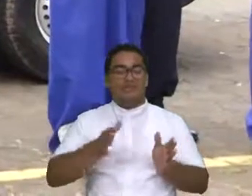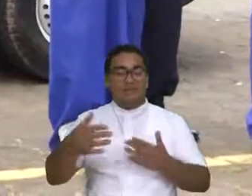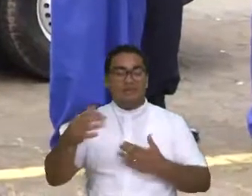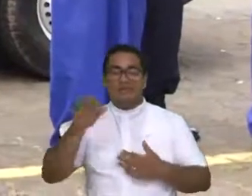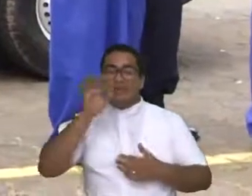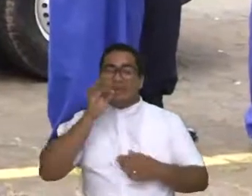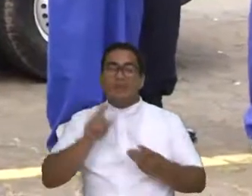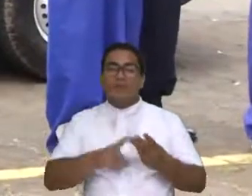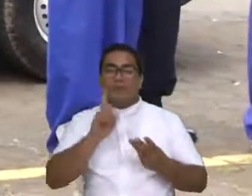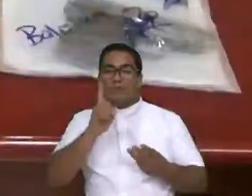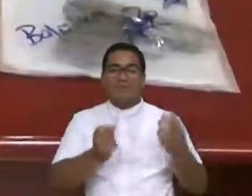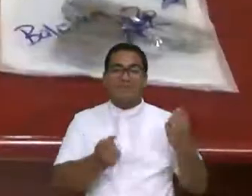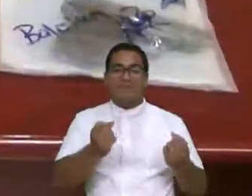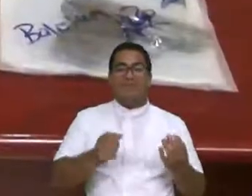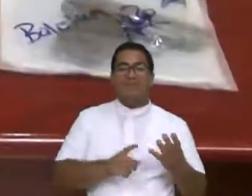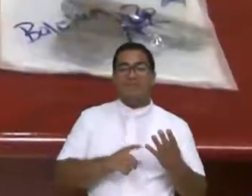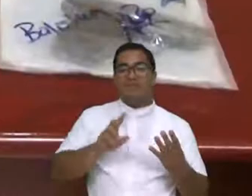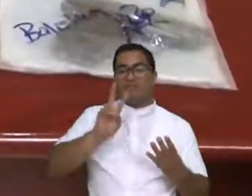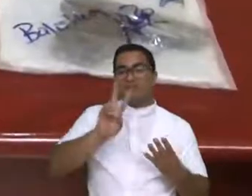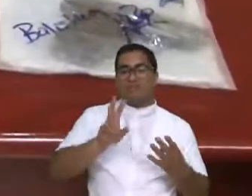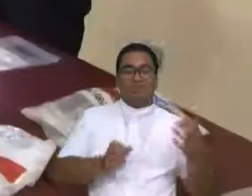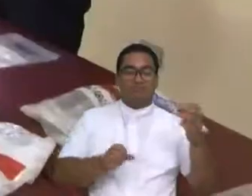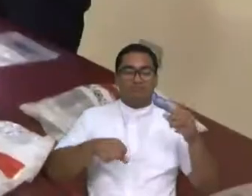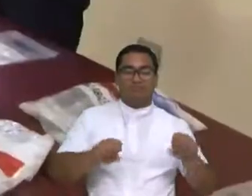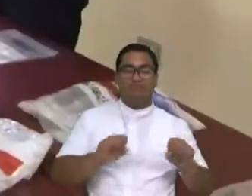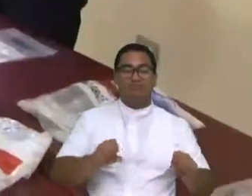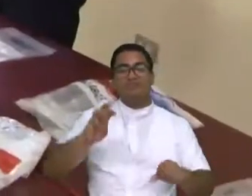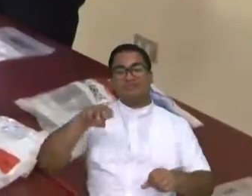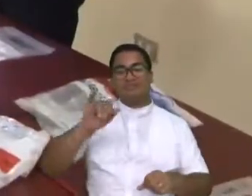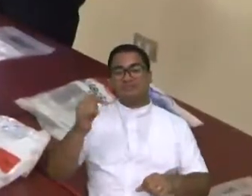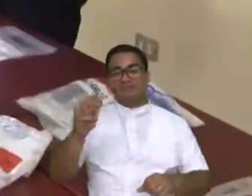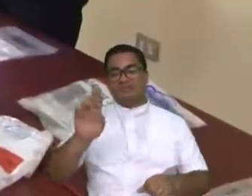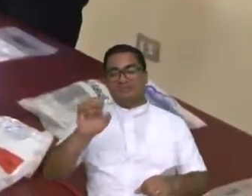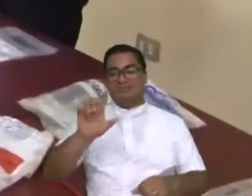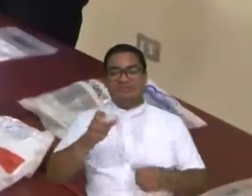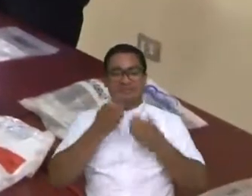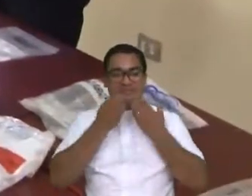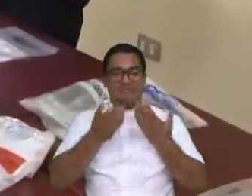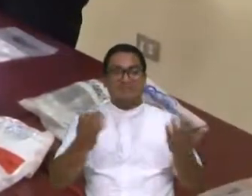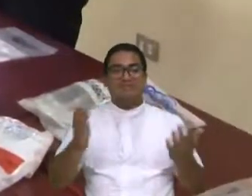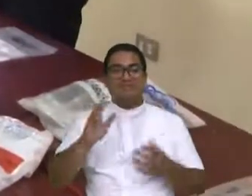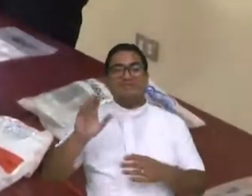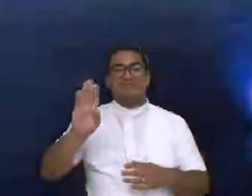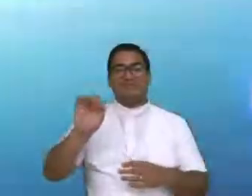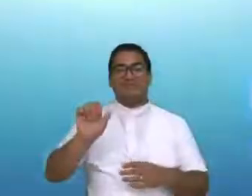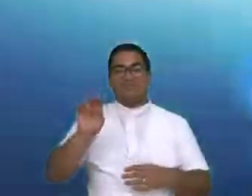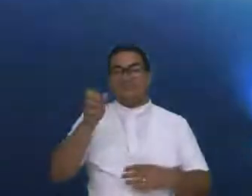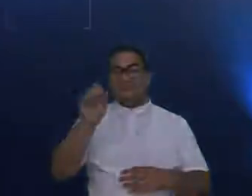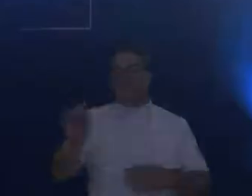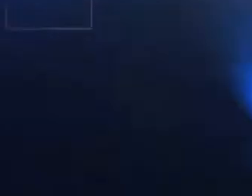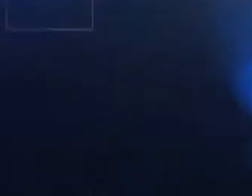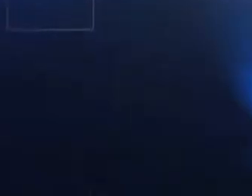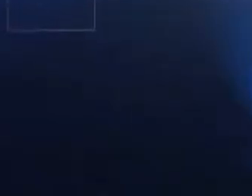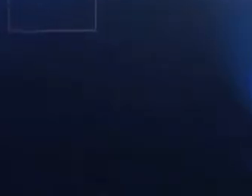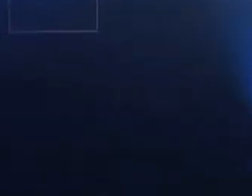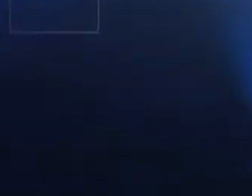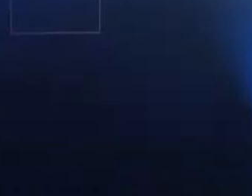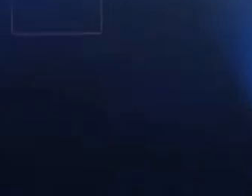y dos motocicletas. Con información de Miguel Carranza, para el Canal Parlamentario les informó Vanessa Paz.